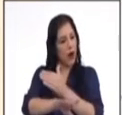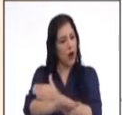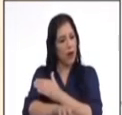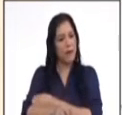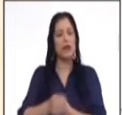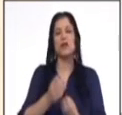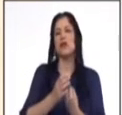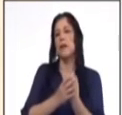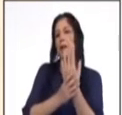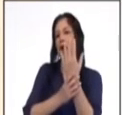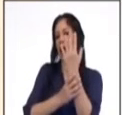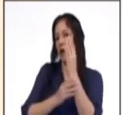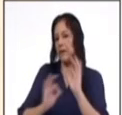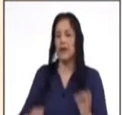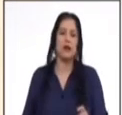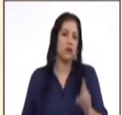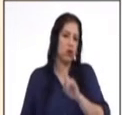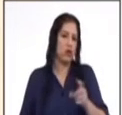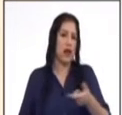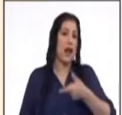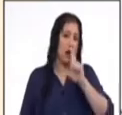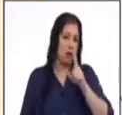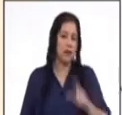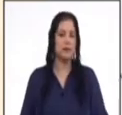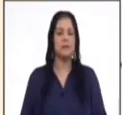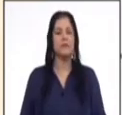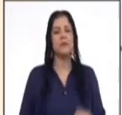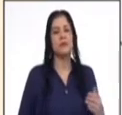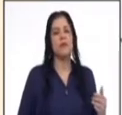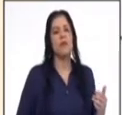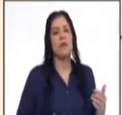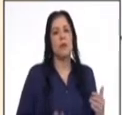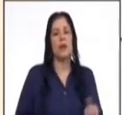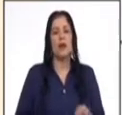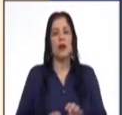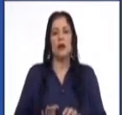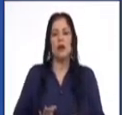de plantas de tratamiento de agua.